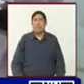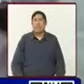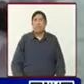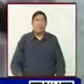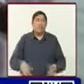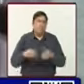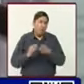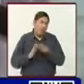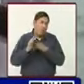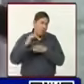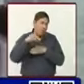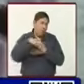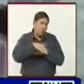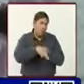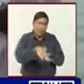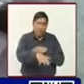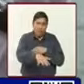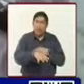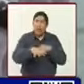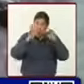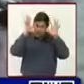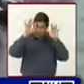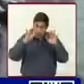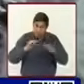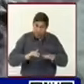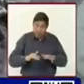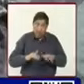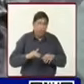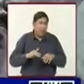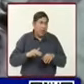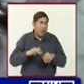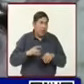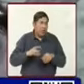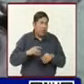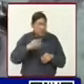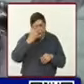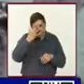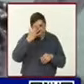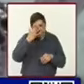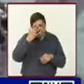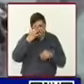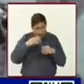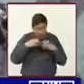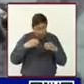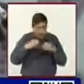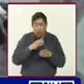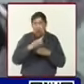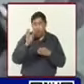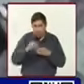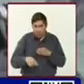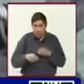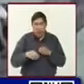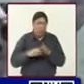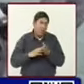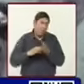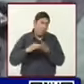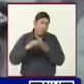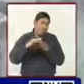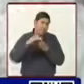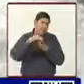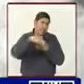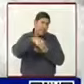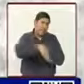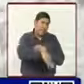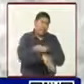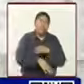Cualquier caudal producto de las lluvias naturales llega a su capacidad plena y rebalsa por el